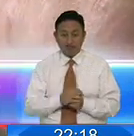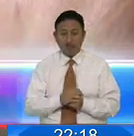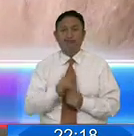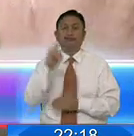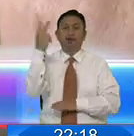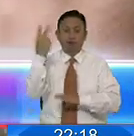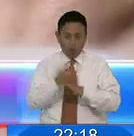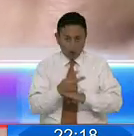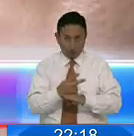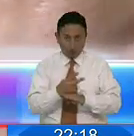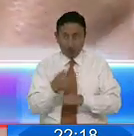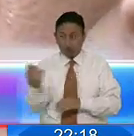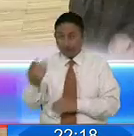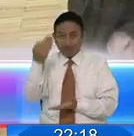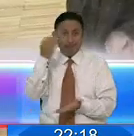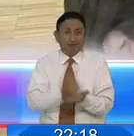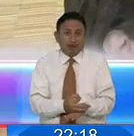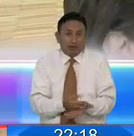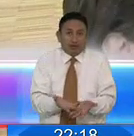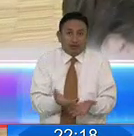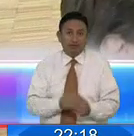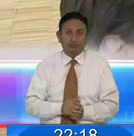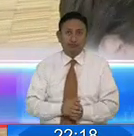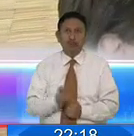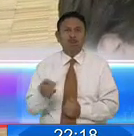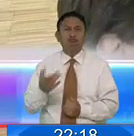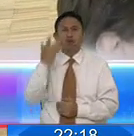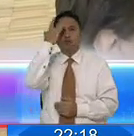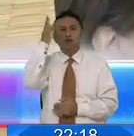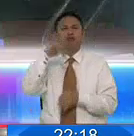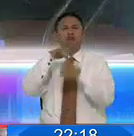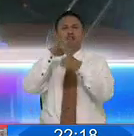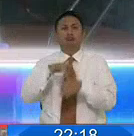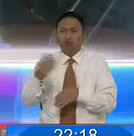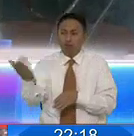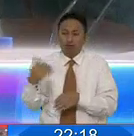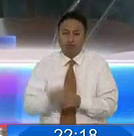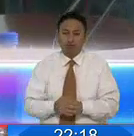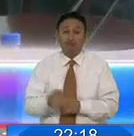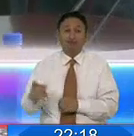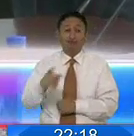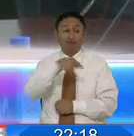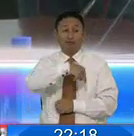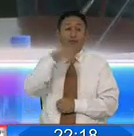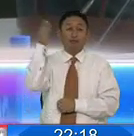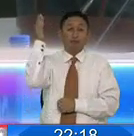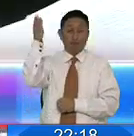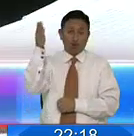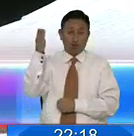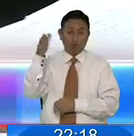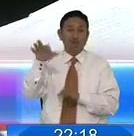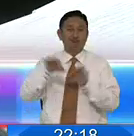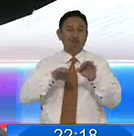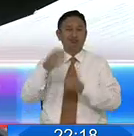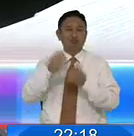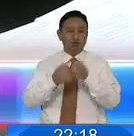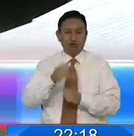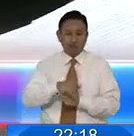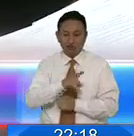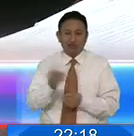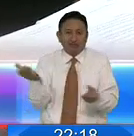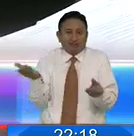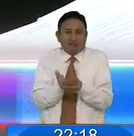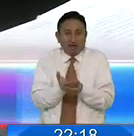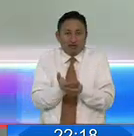no asistió el objetivo de citar la era exponer los problemas que han tenido varios maestros jubilados para armar las carpetas